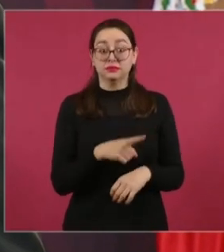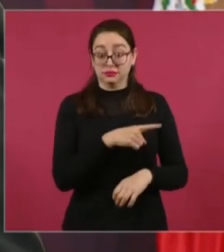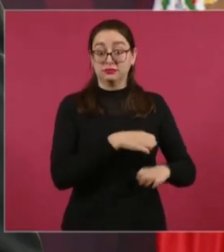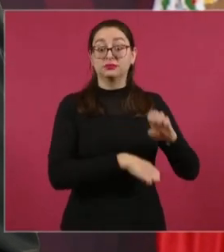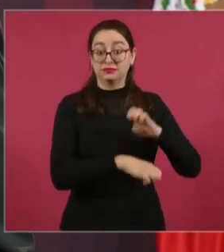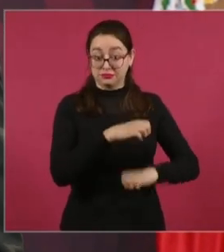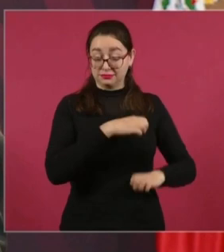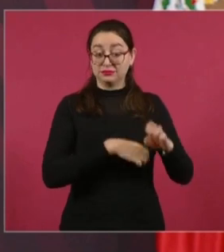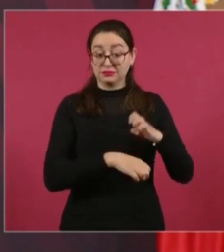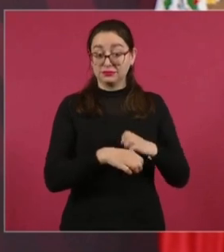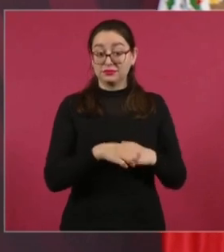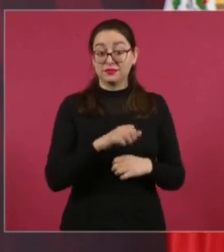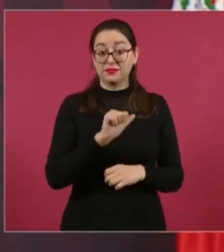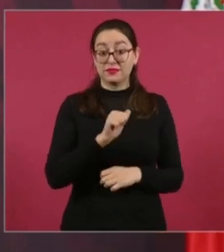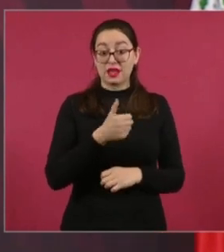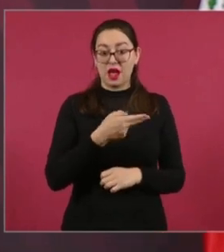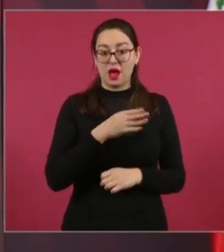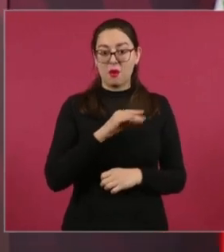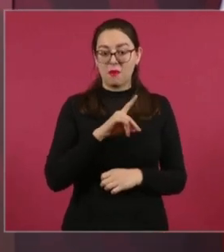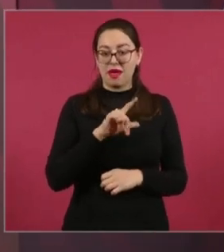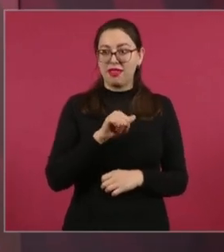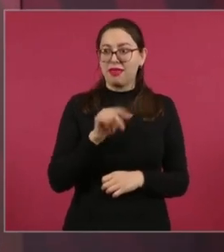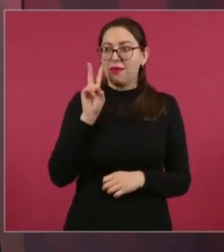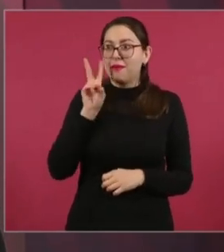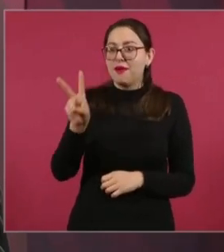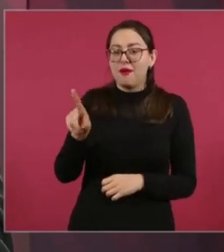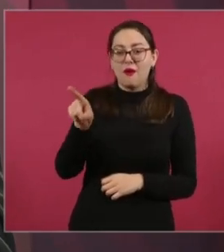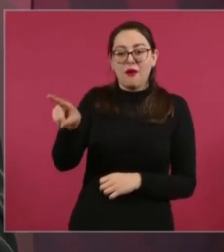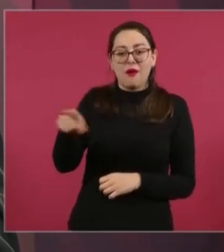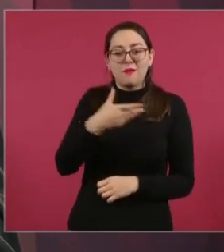de la satisfacción de Salinas.